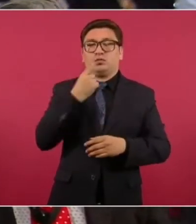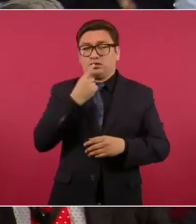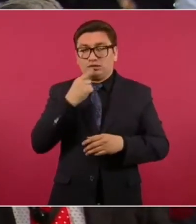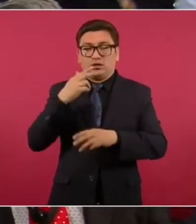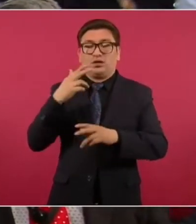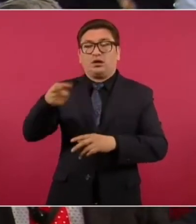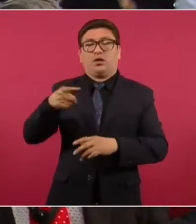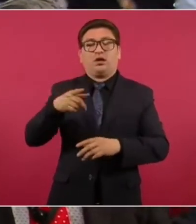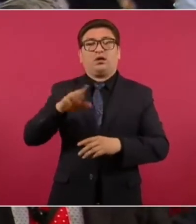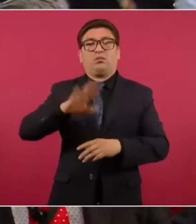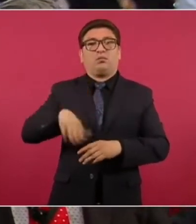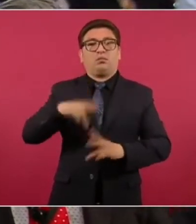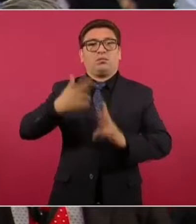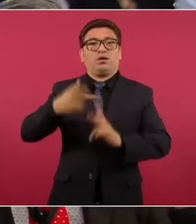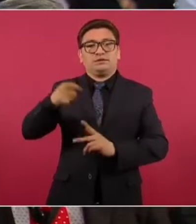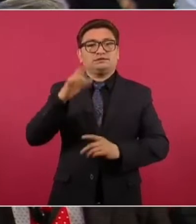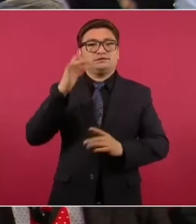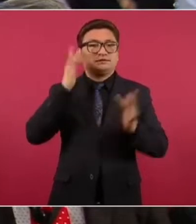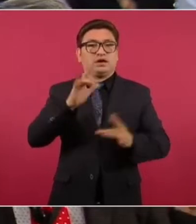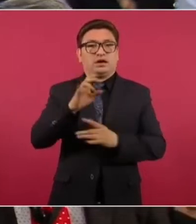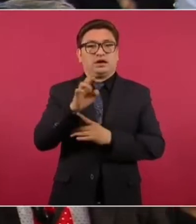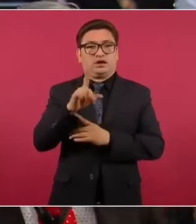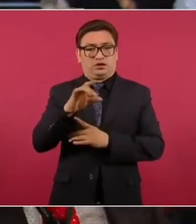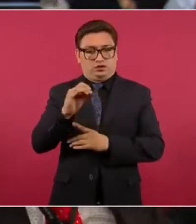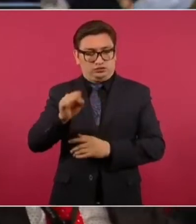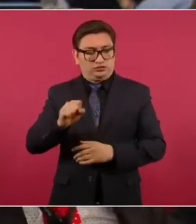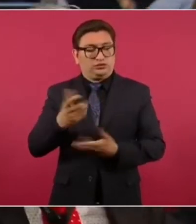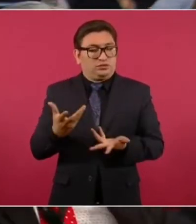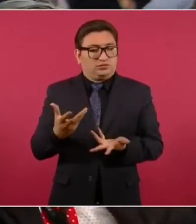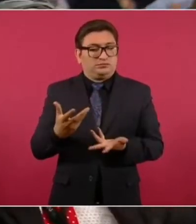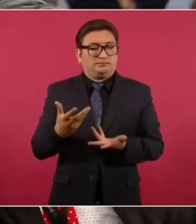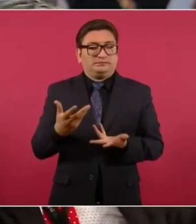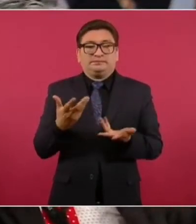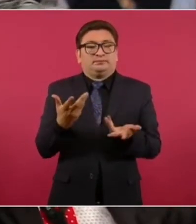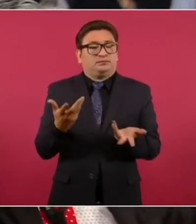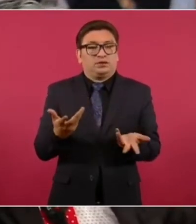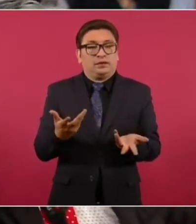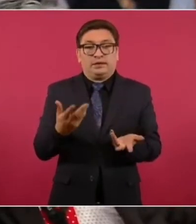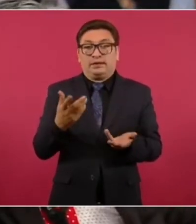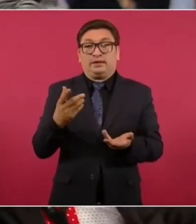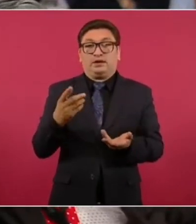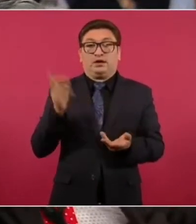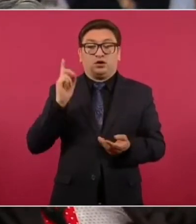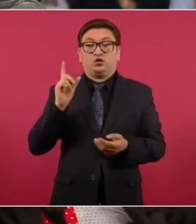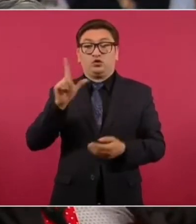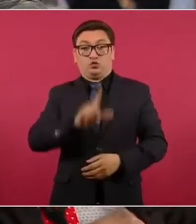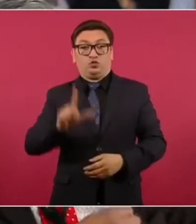seguridad ahí en San Carlos. Y entonces el lunes dieron aquí